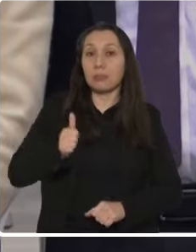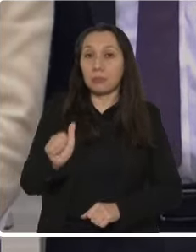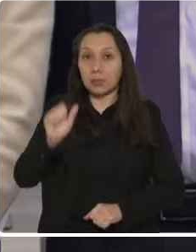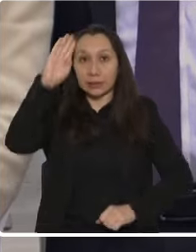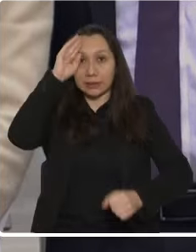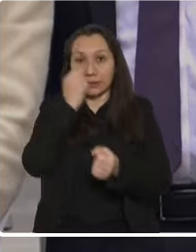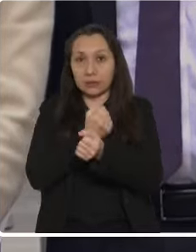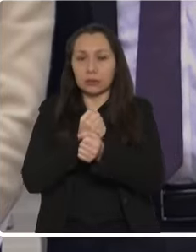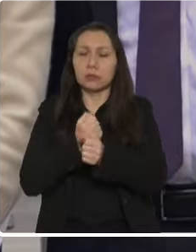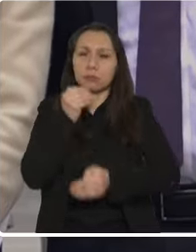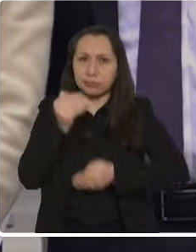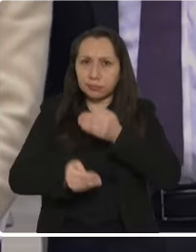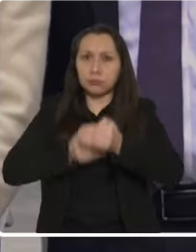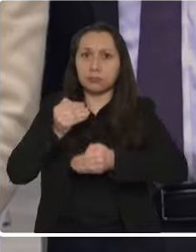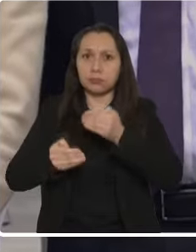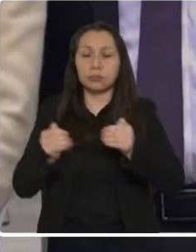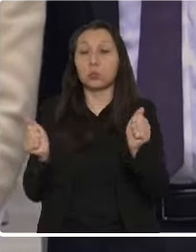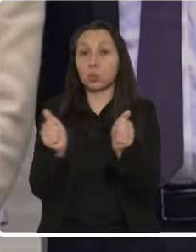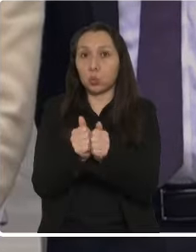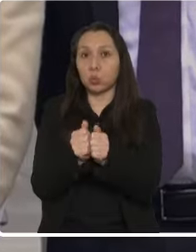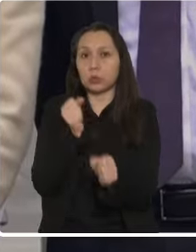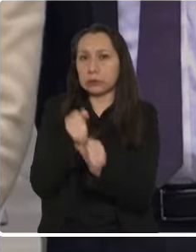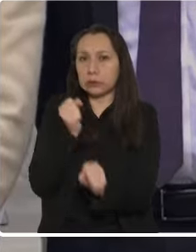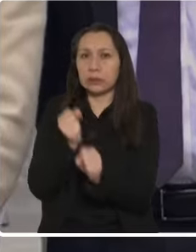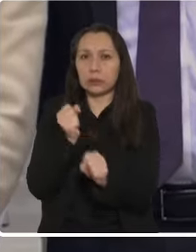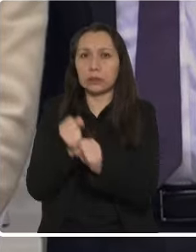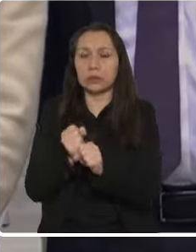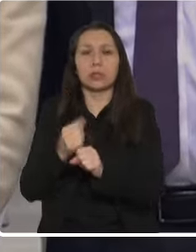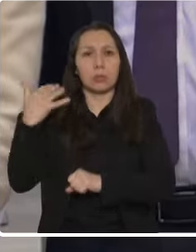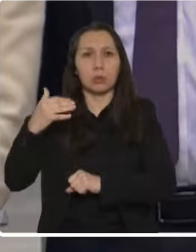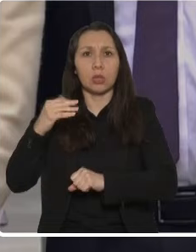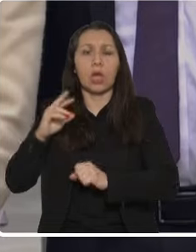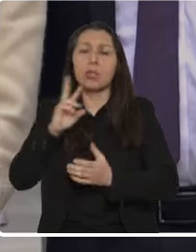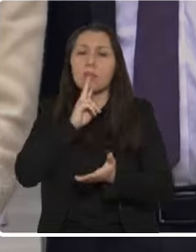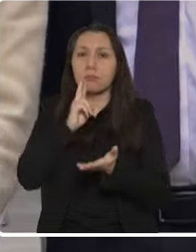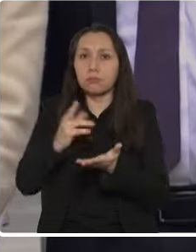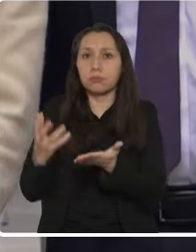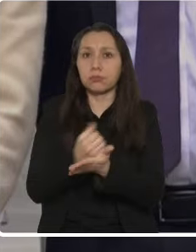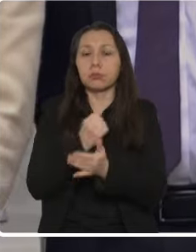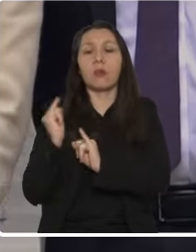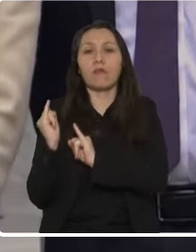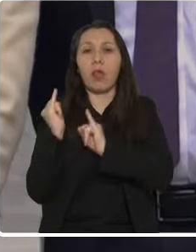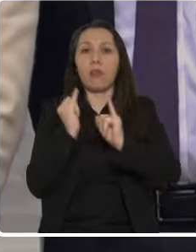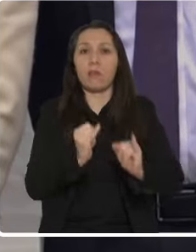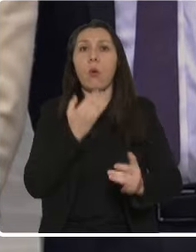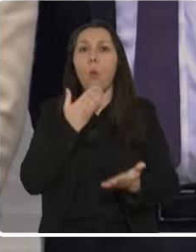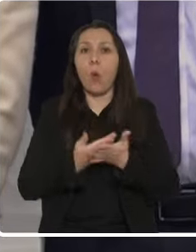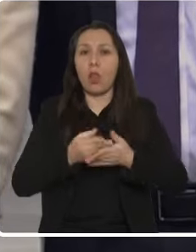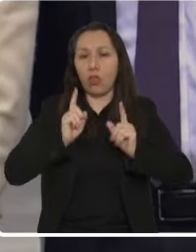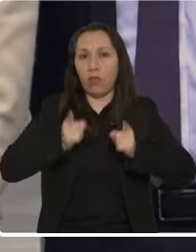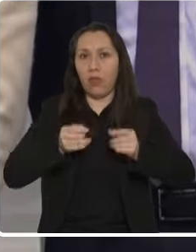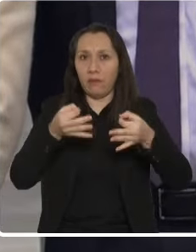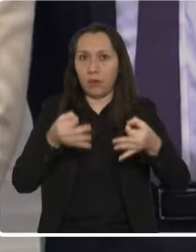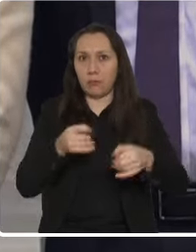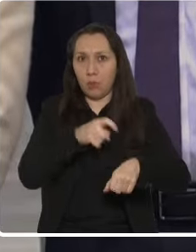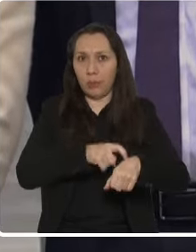además avanzando en conjunto con importantes resultados que serán comunicados cuando corresponda.